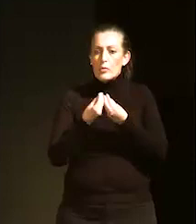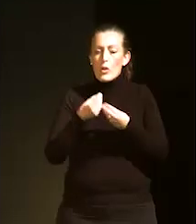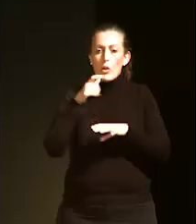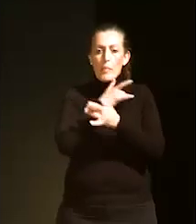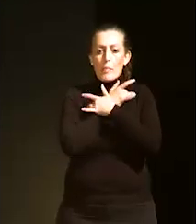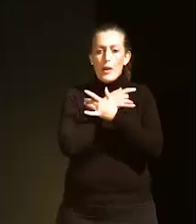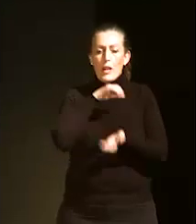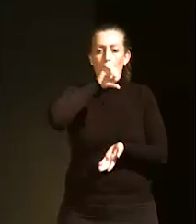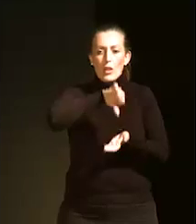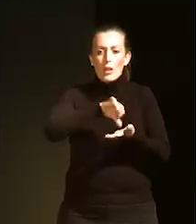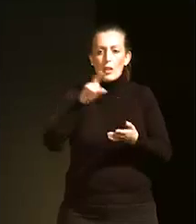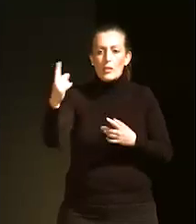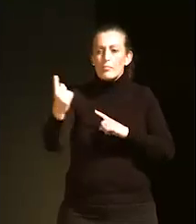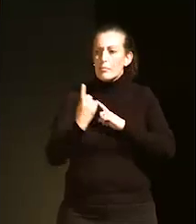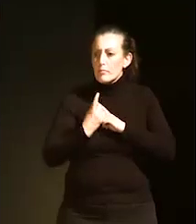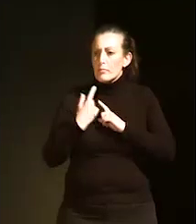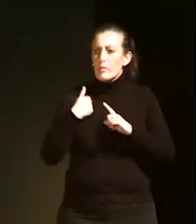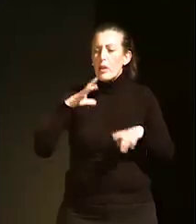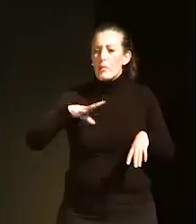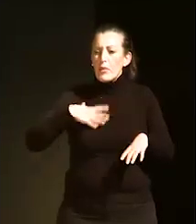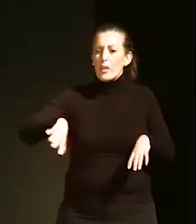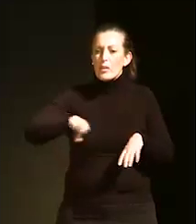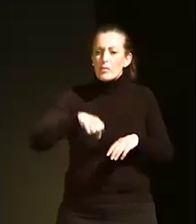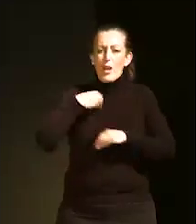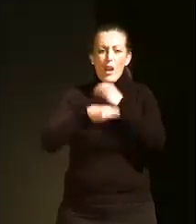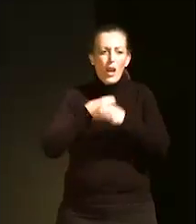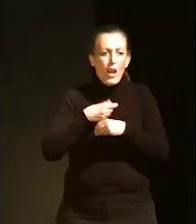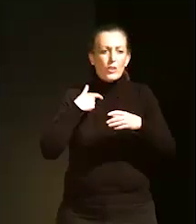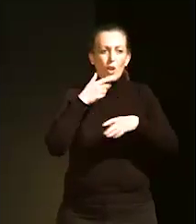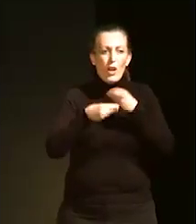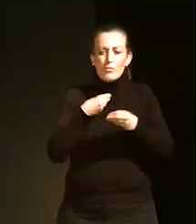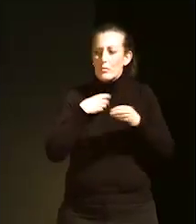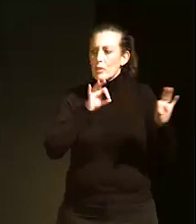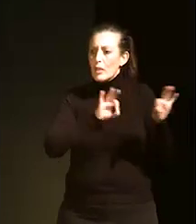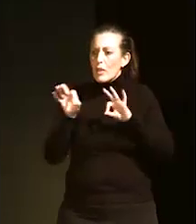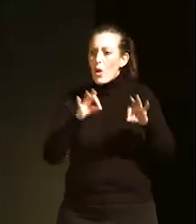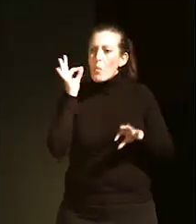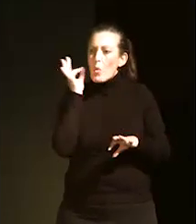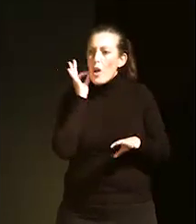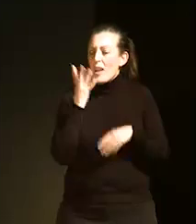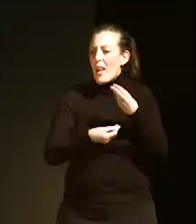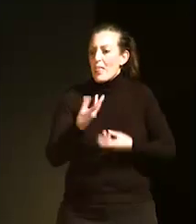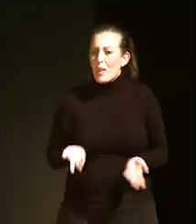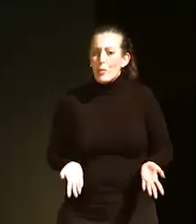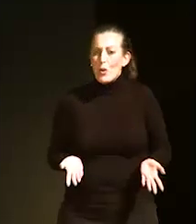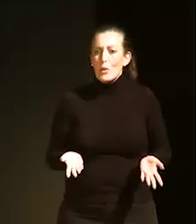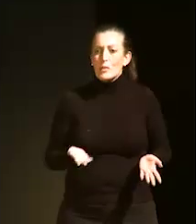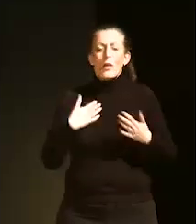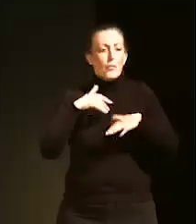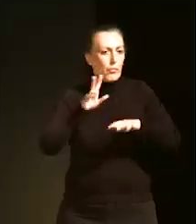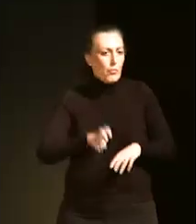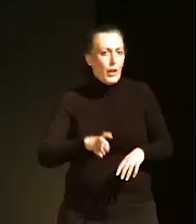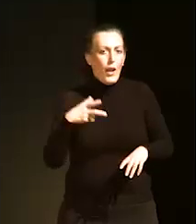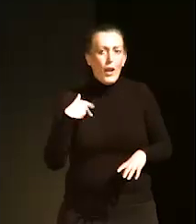pues ella se acercó y me dijo para ti échame la mano que hacemos yo quiero hacer una obra de mujeres y entonces dijimos bueno